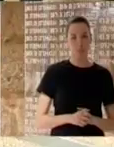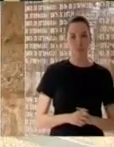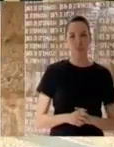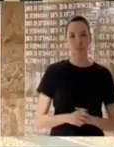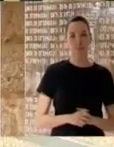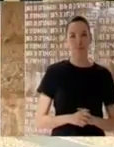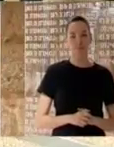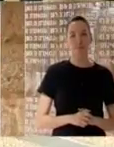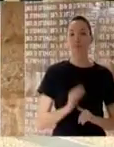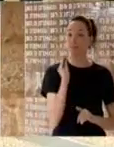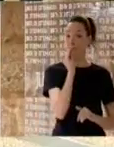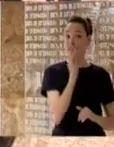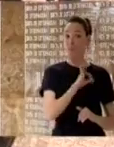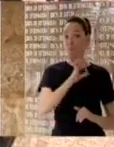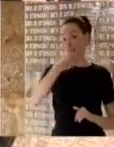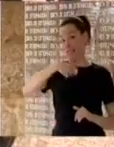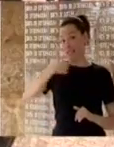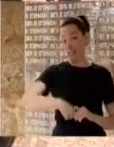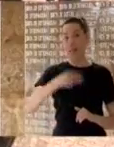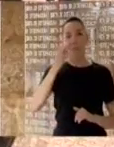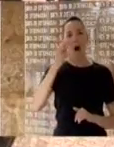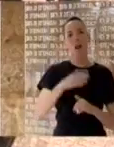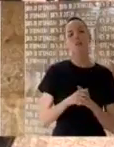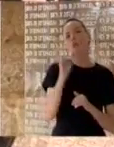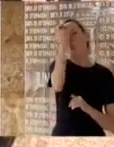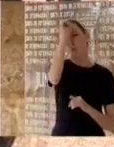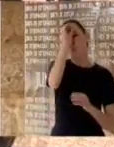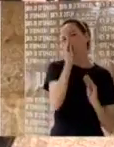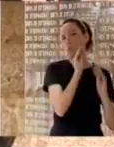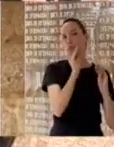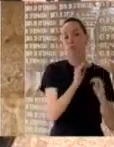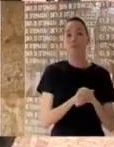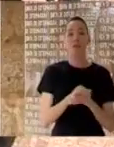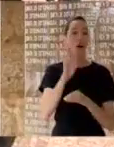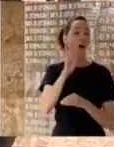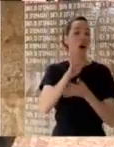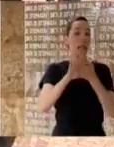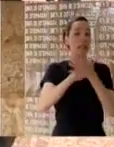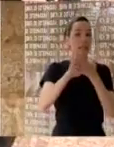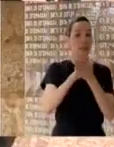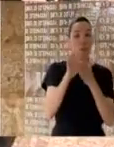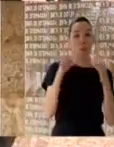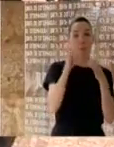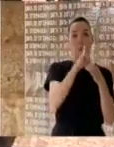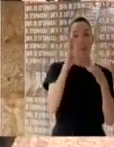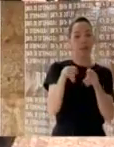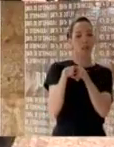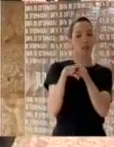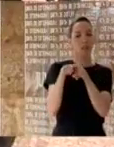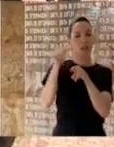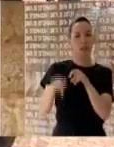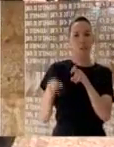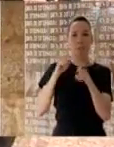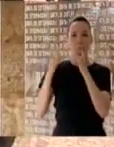Sí, para el presidente Fernández Vara, ¿cómo valora, si quieres valorar las declaraciones del Partido Popular criticando la celebración de esta